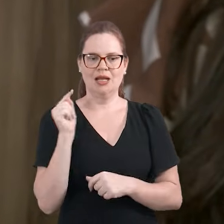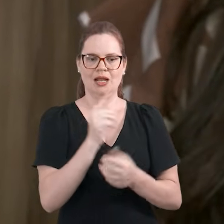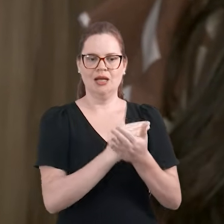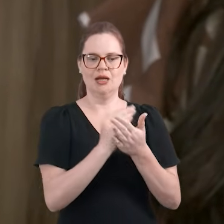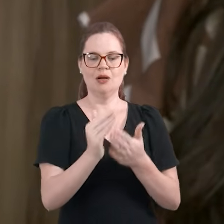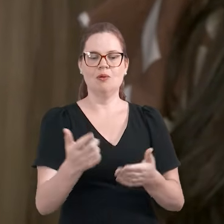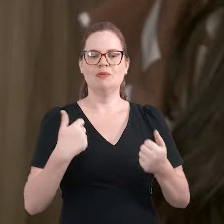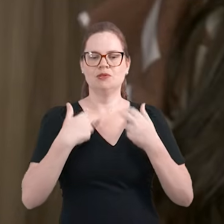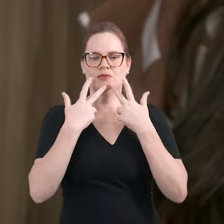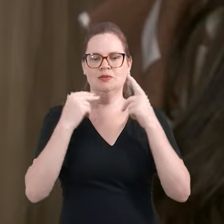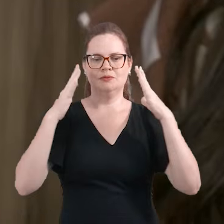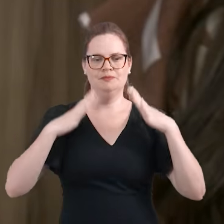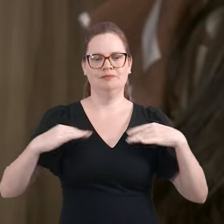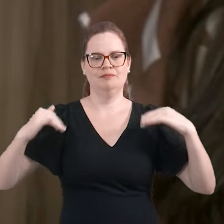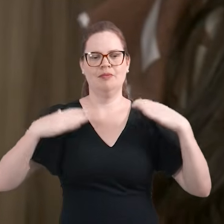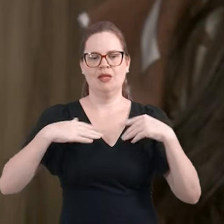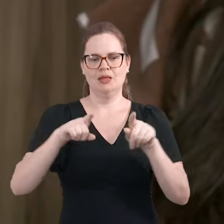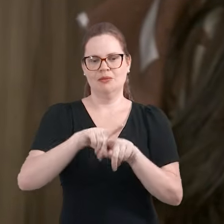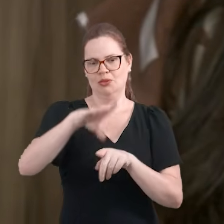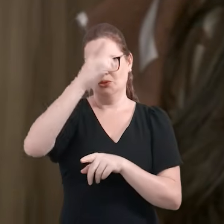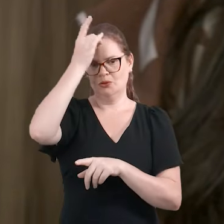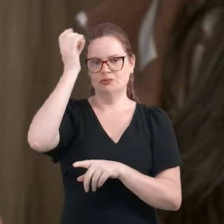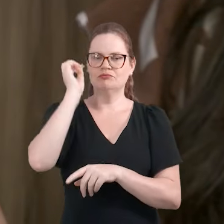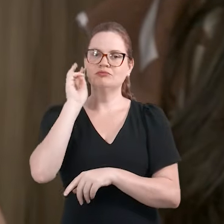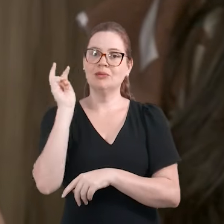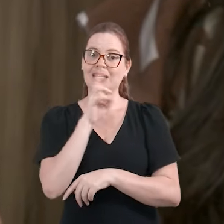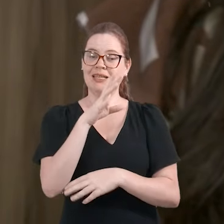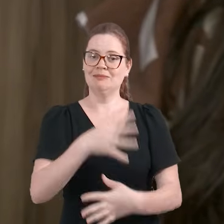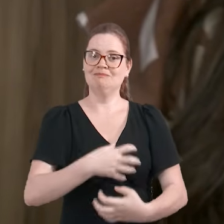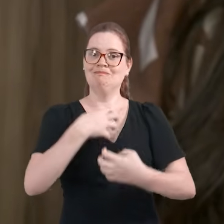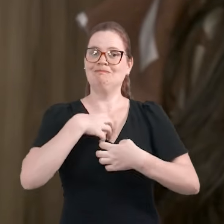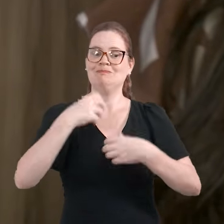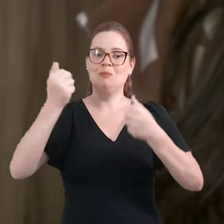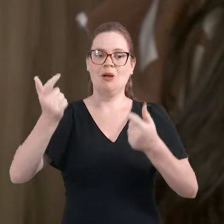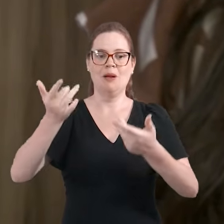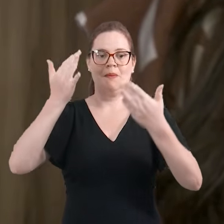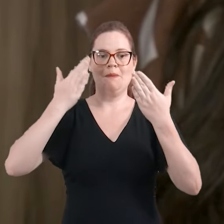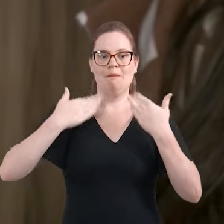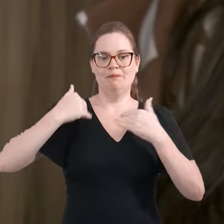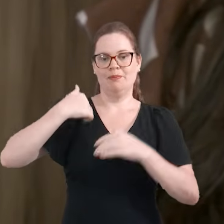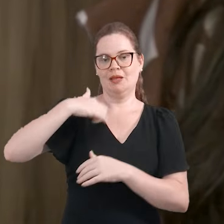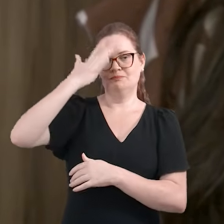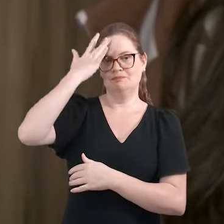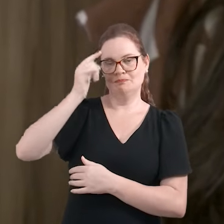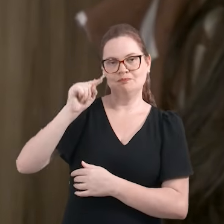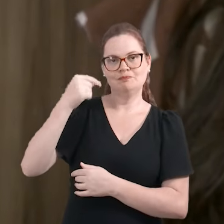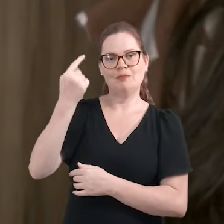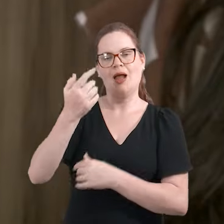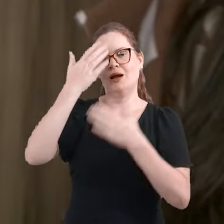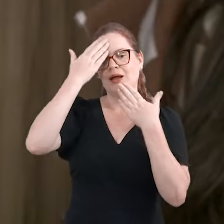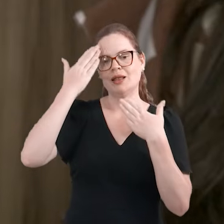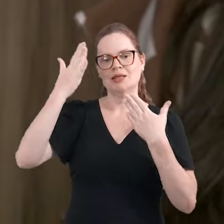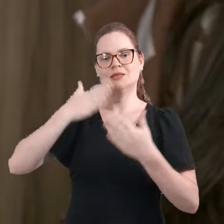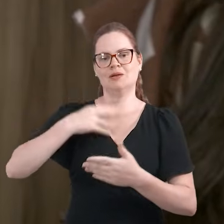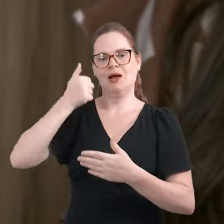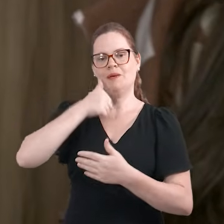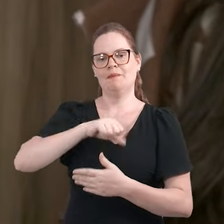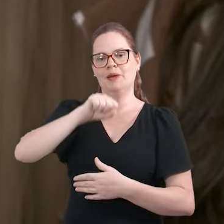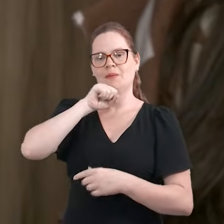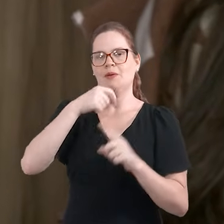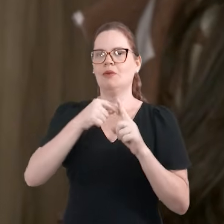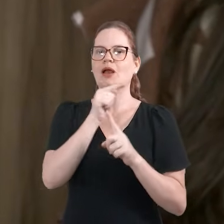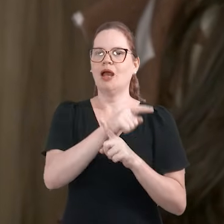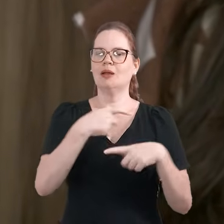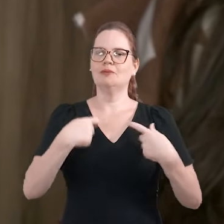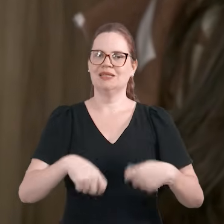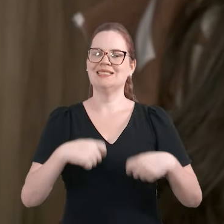lenguas y en visiones en su casa. Y ella quedó muy tocada. Y al otro día agradeció a mi madre por eso, porque ella